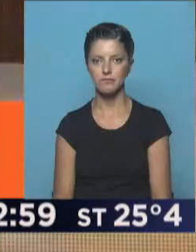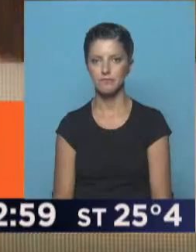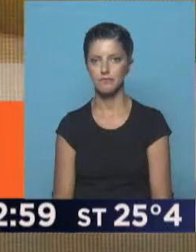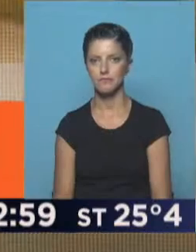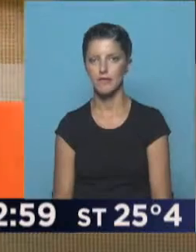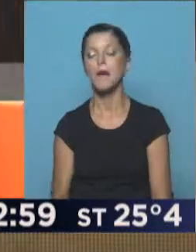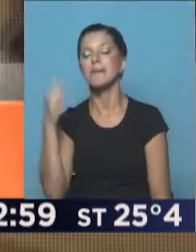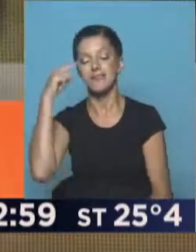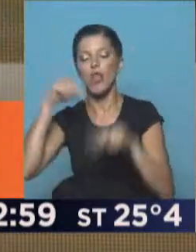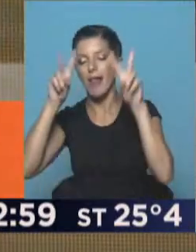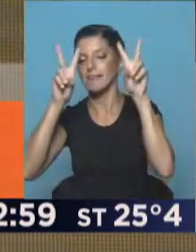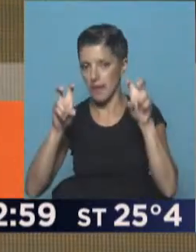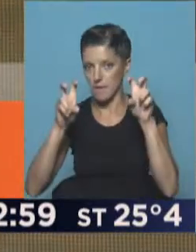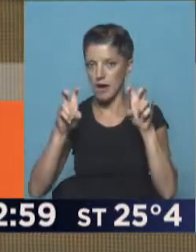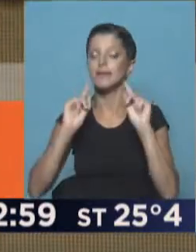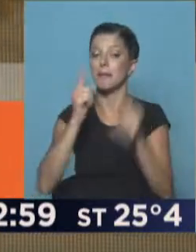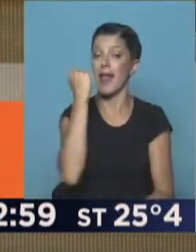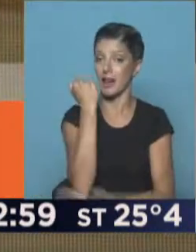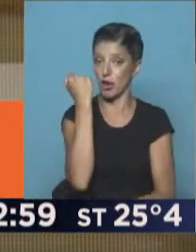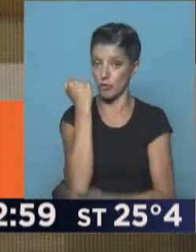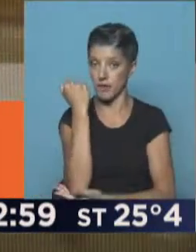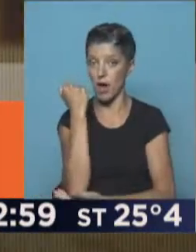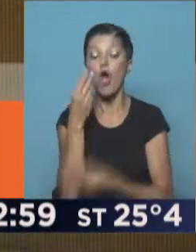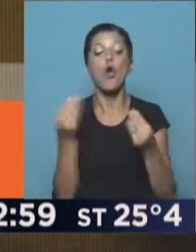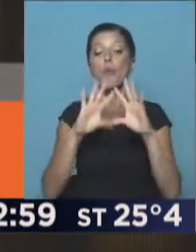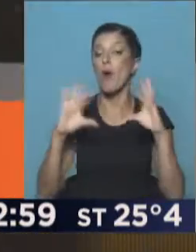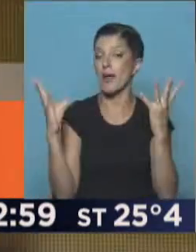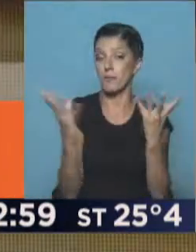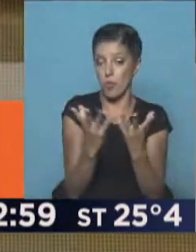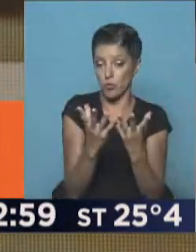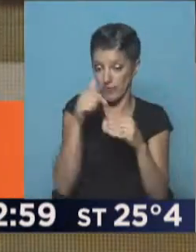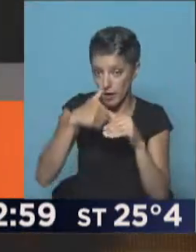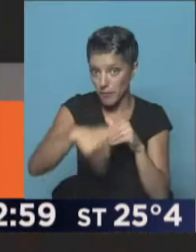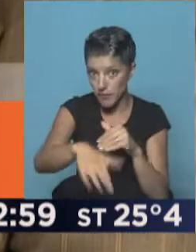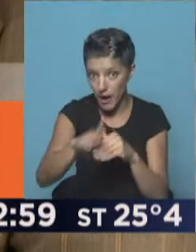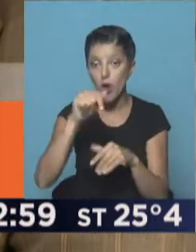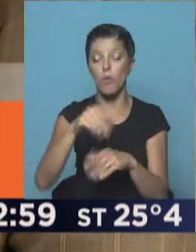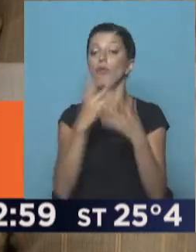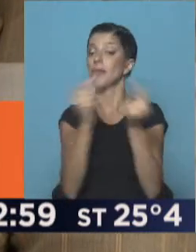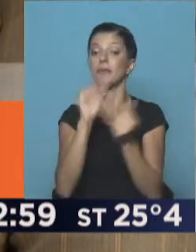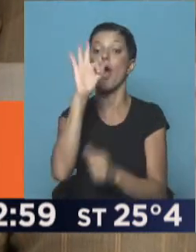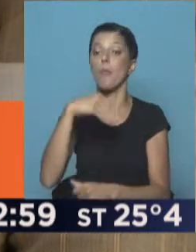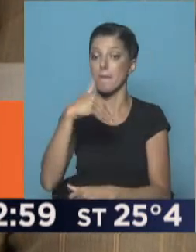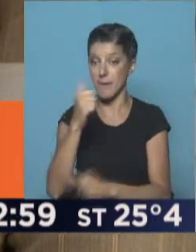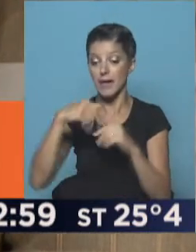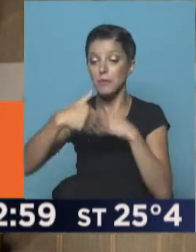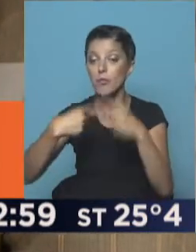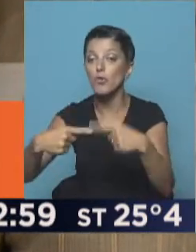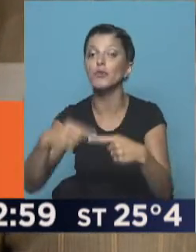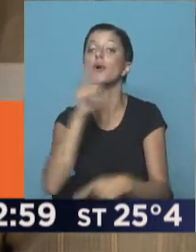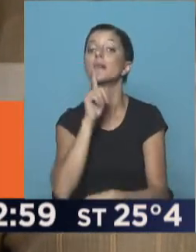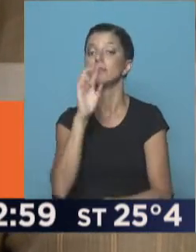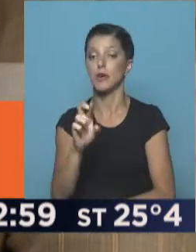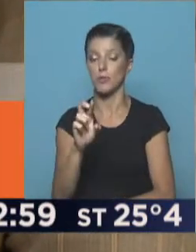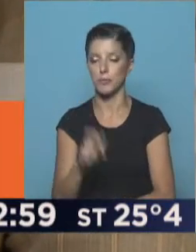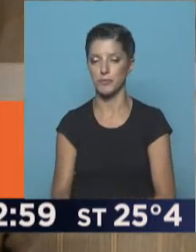de globalización y en términos de economía nos deja Obama y qué podemos esperar de lo que viene con Trump? Bueno, lo que pasa es que la globalización, como tantos